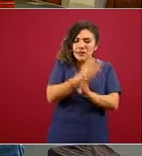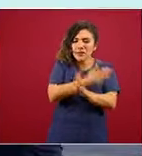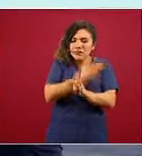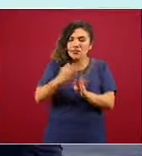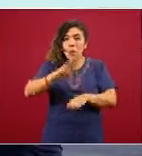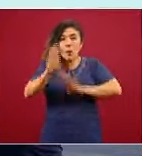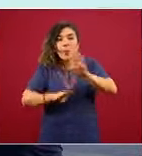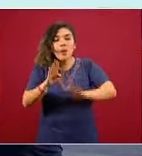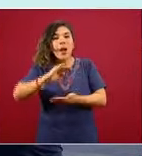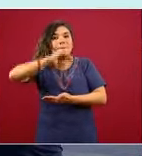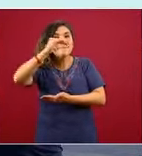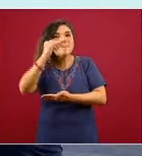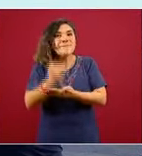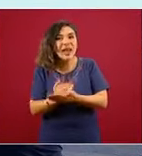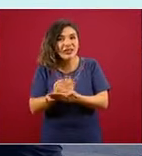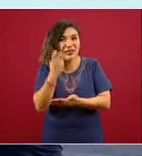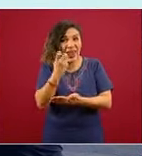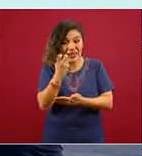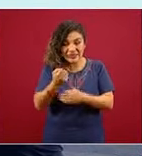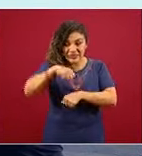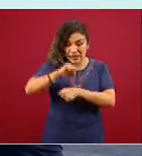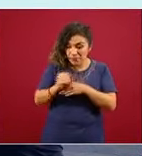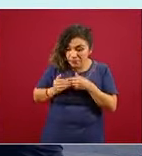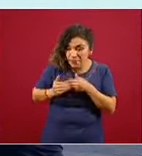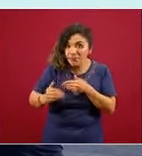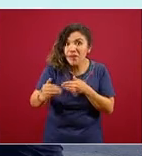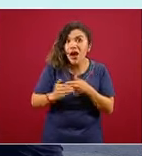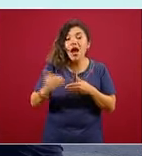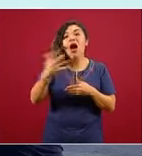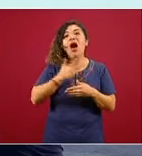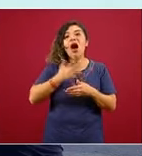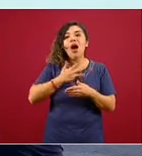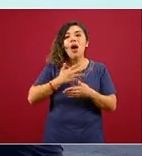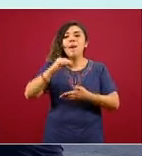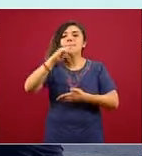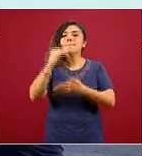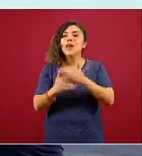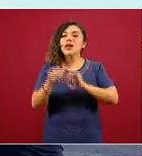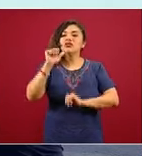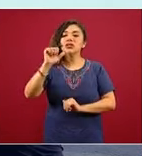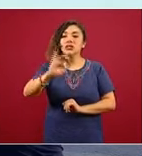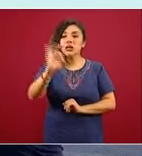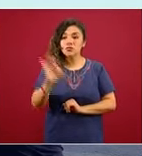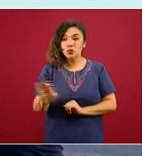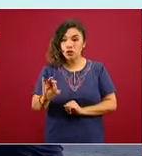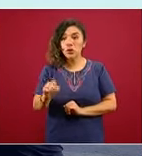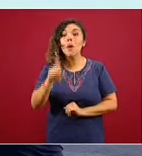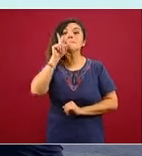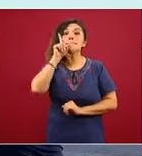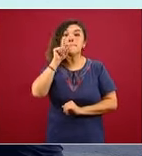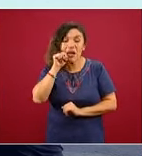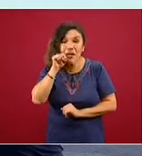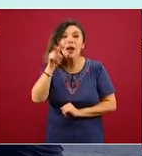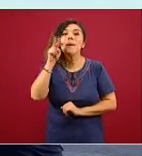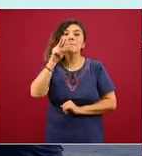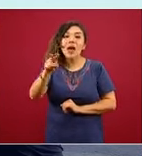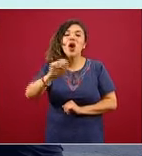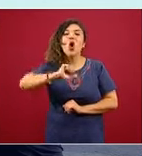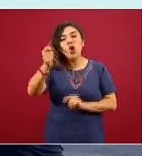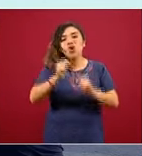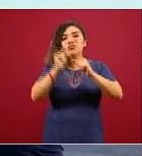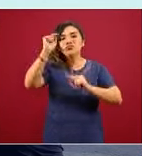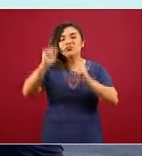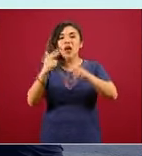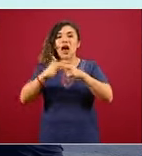estamos cerrando prácticamente esta semana con un menos 16%. Mañana que veamos las gráficas hasta